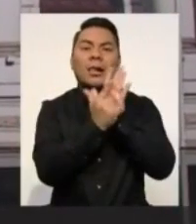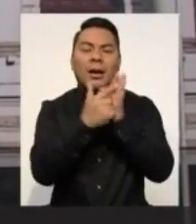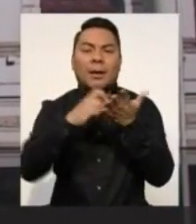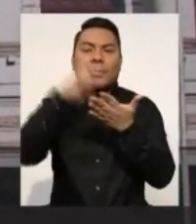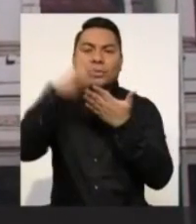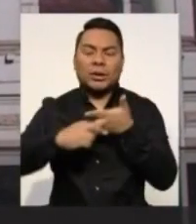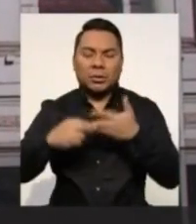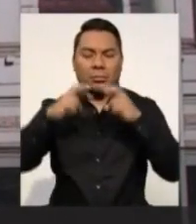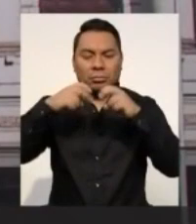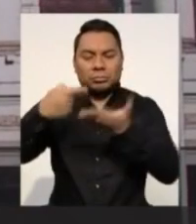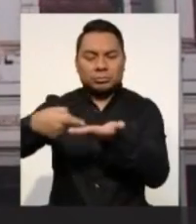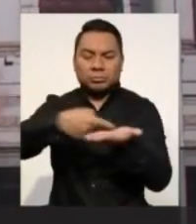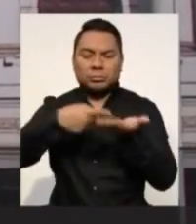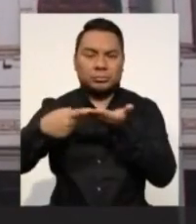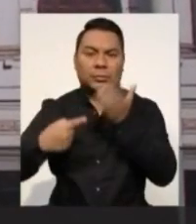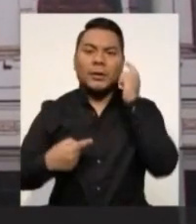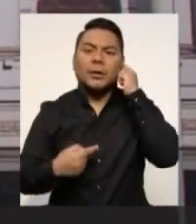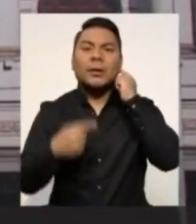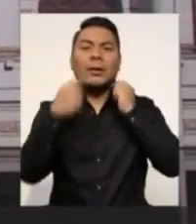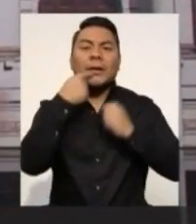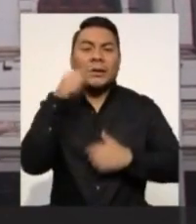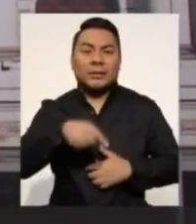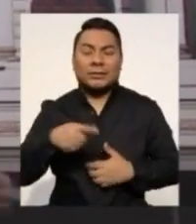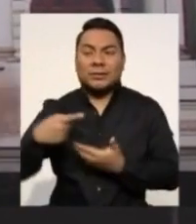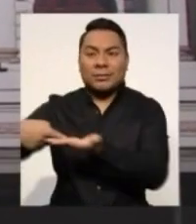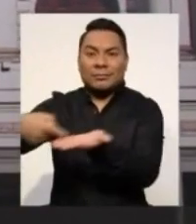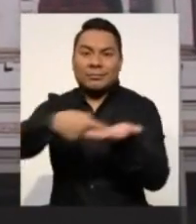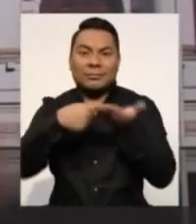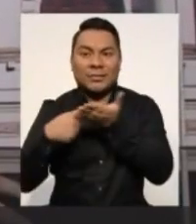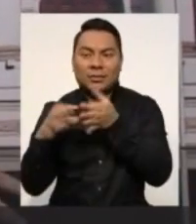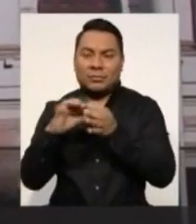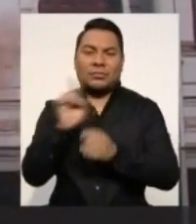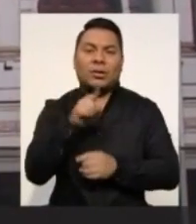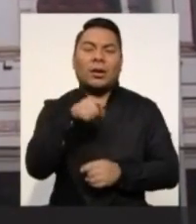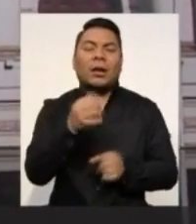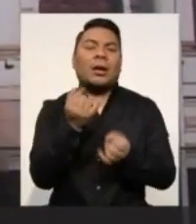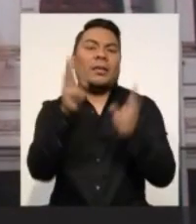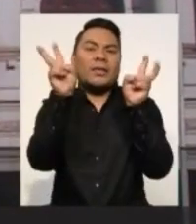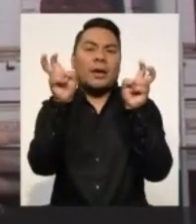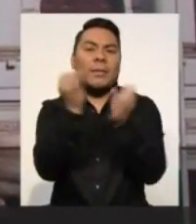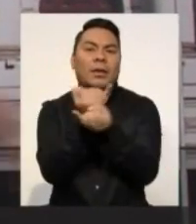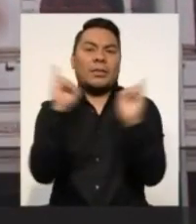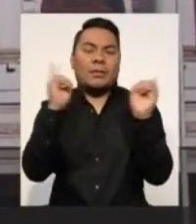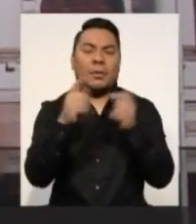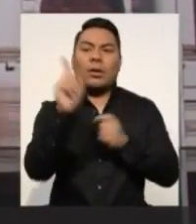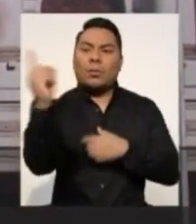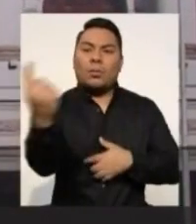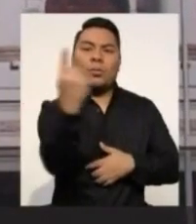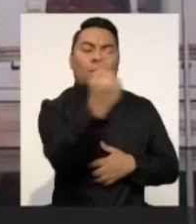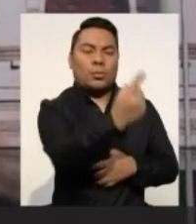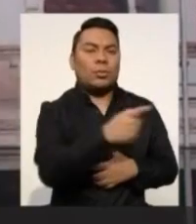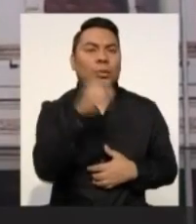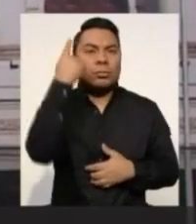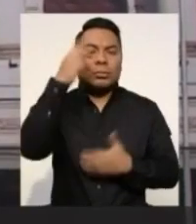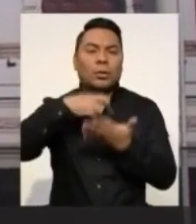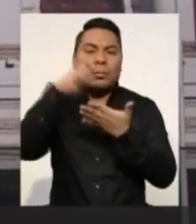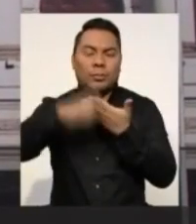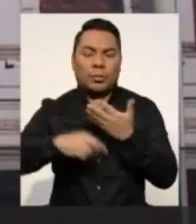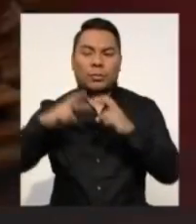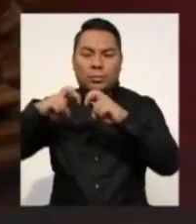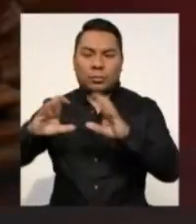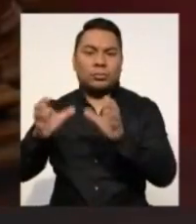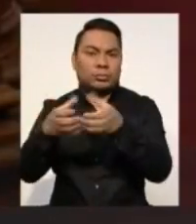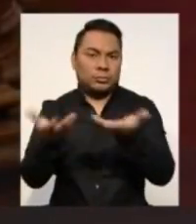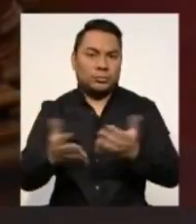no es una negociación que está relacionada, son temas independientes y cada uno se deberá evaluar en su